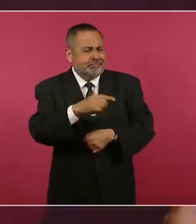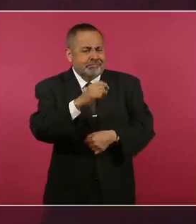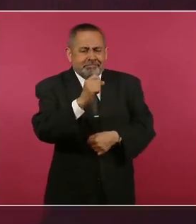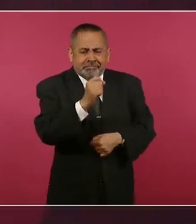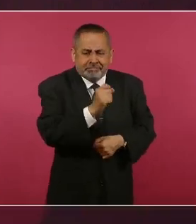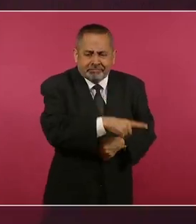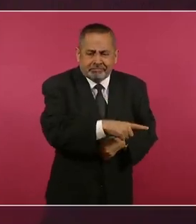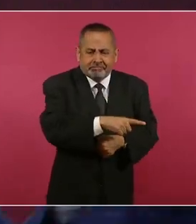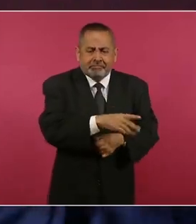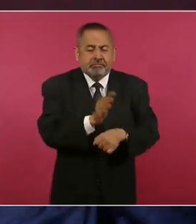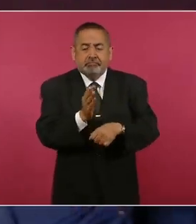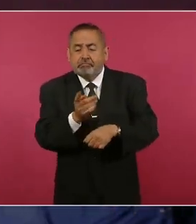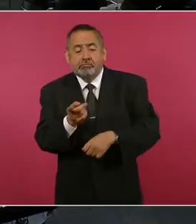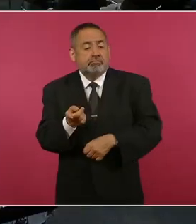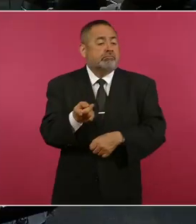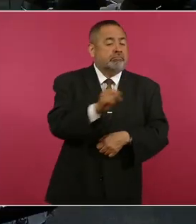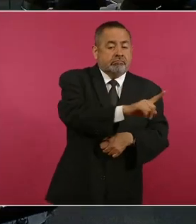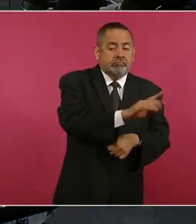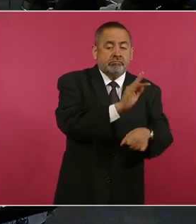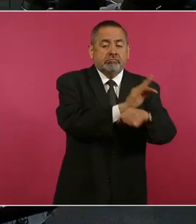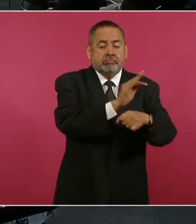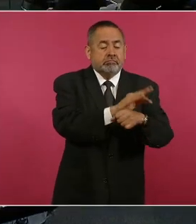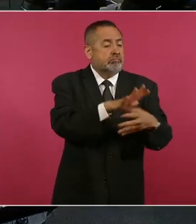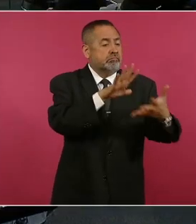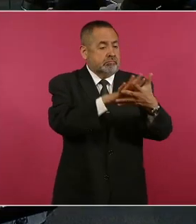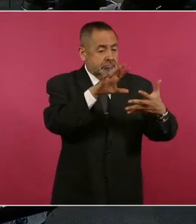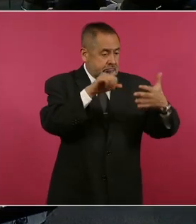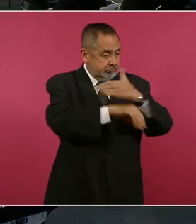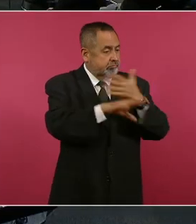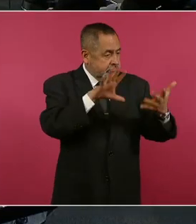defienden a los que están en la cárcel